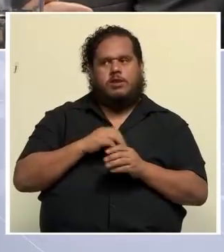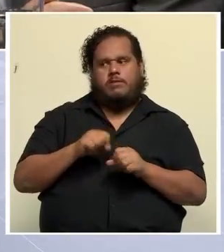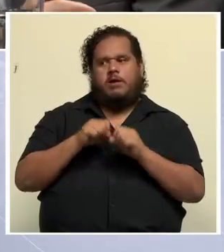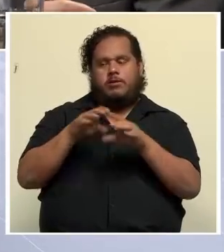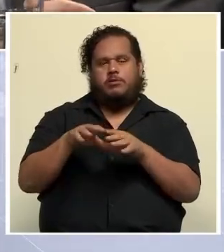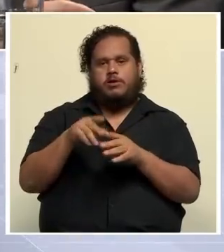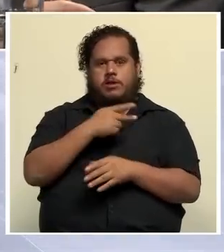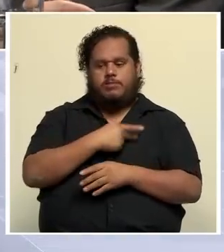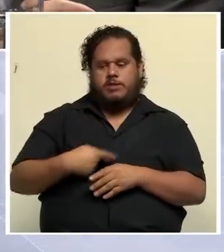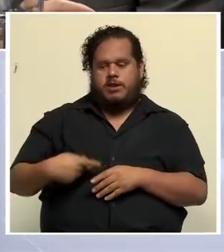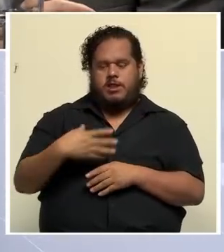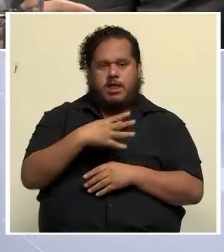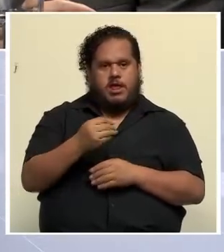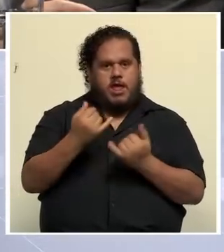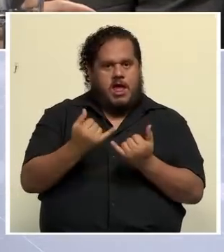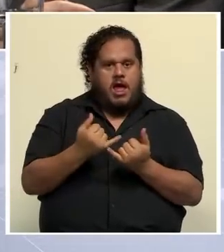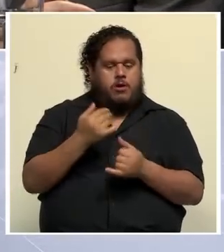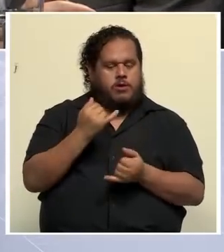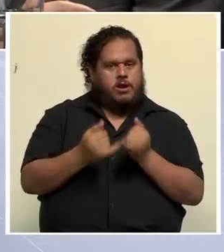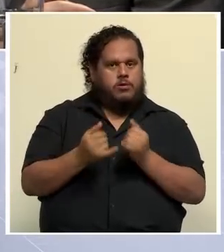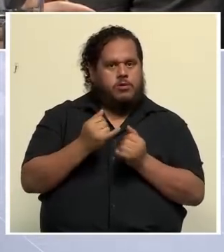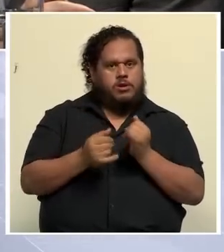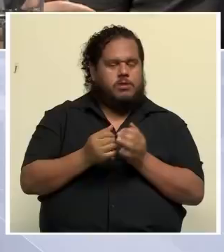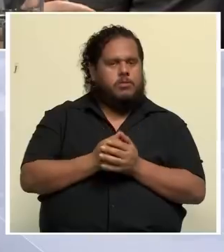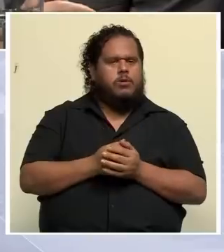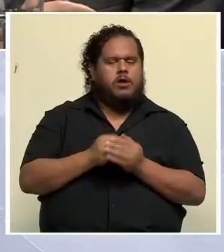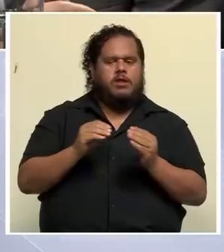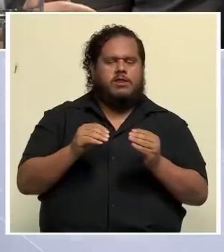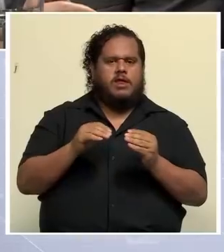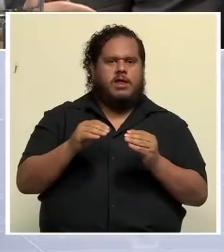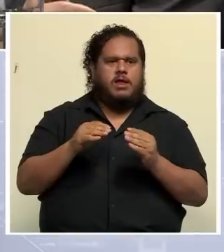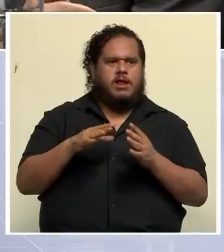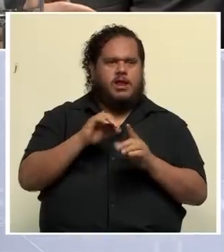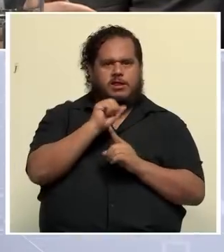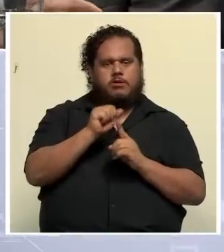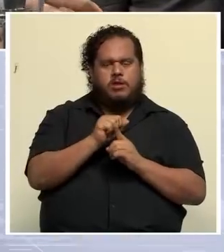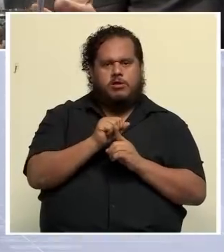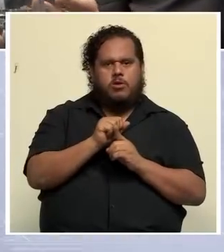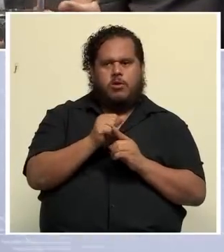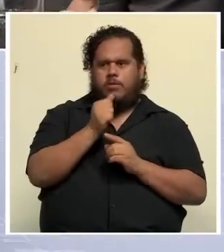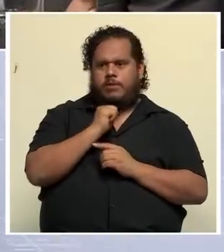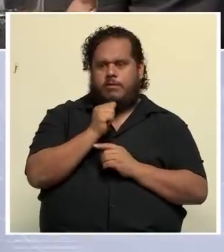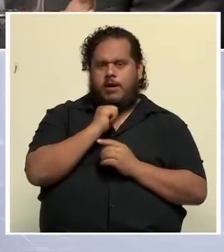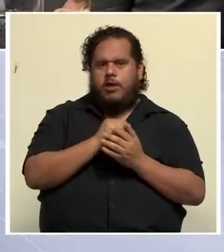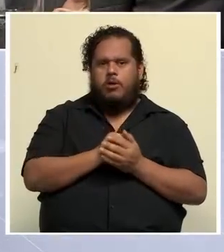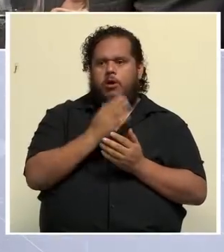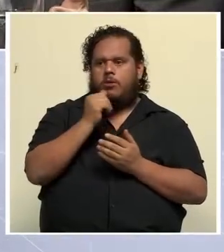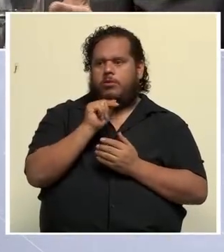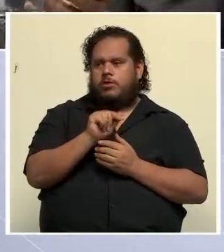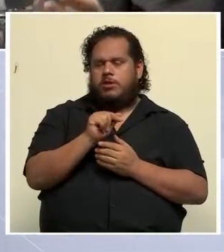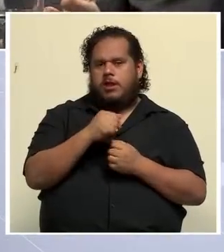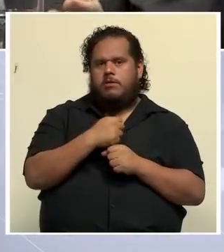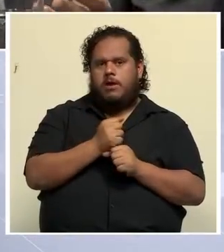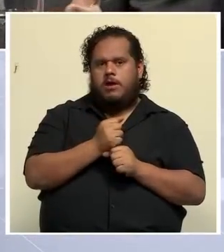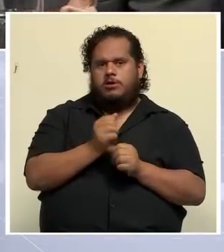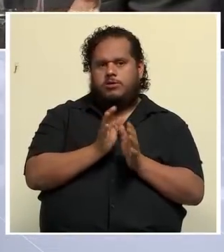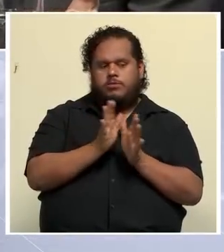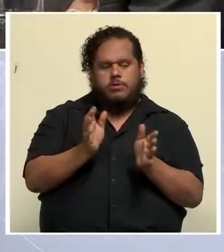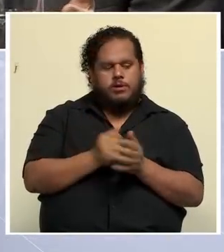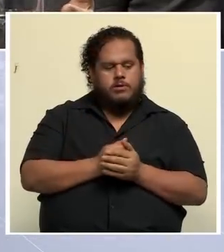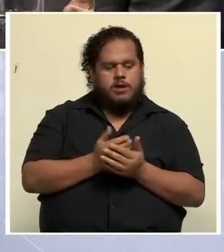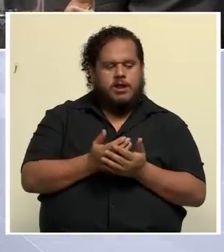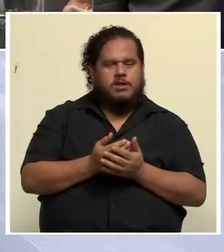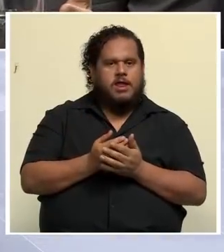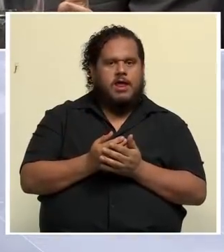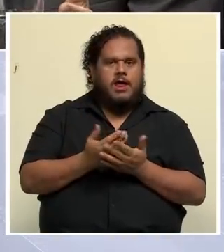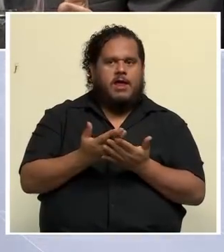y ahora lo último, que debería ser del ámbito privado, pero se ha hecho público porque ustedes lo han hecho público, es el tema de la herencia